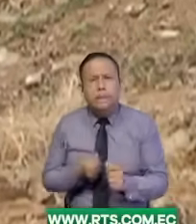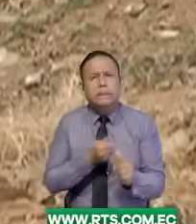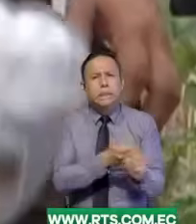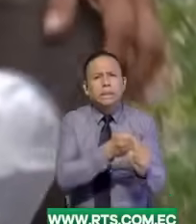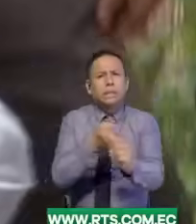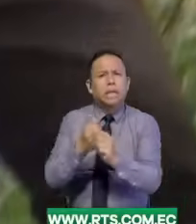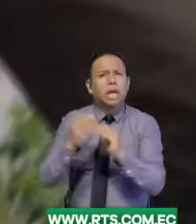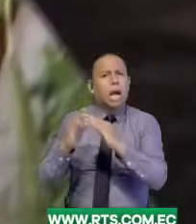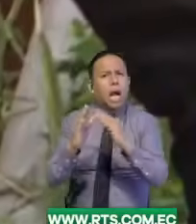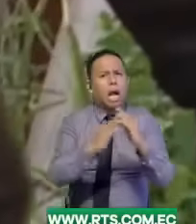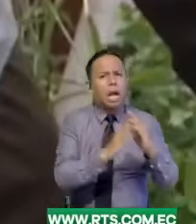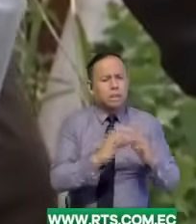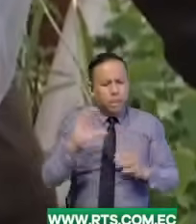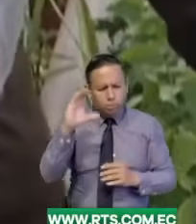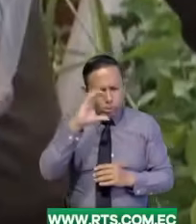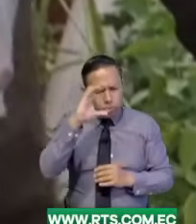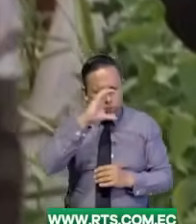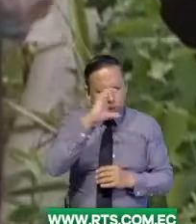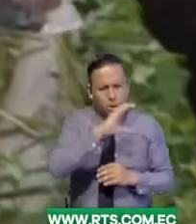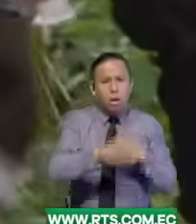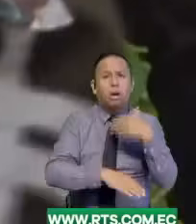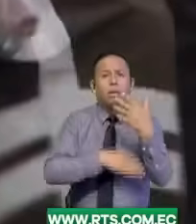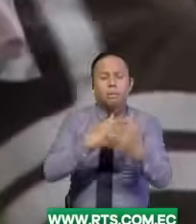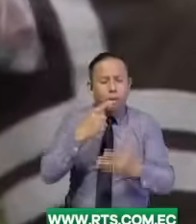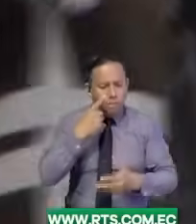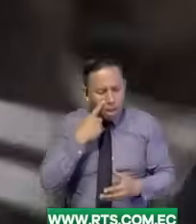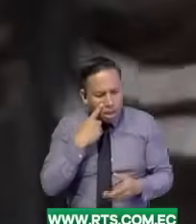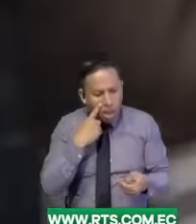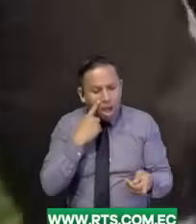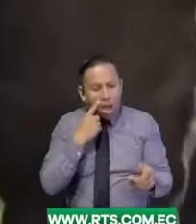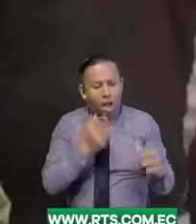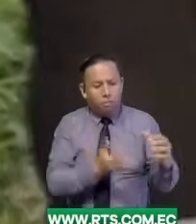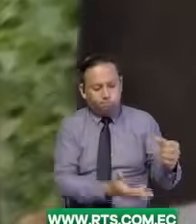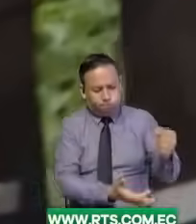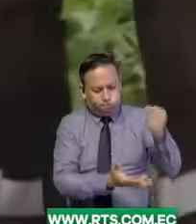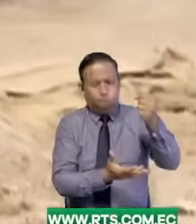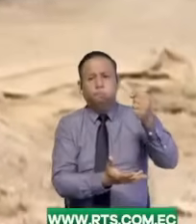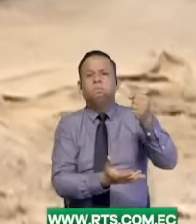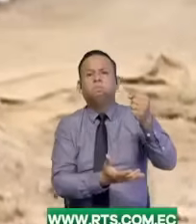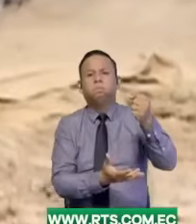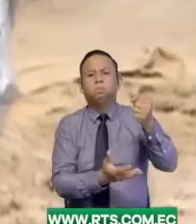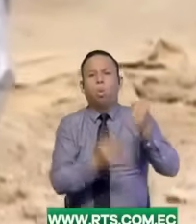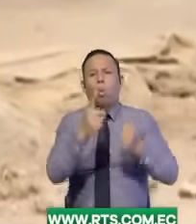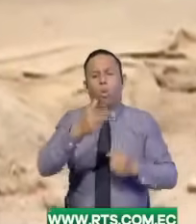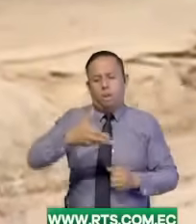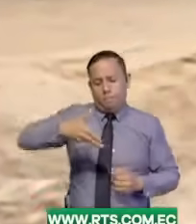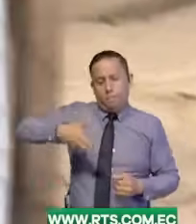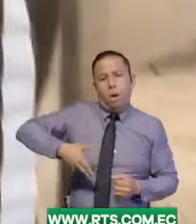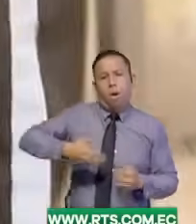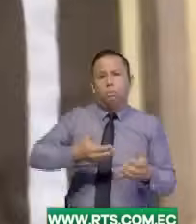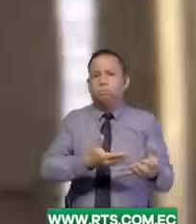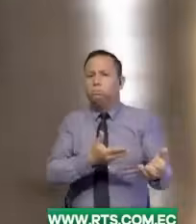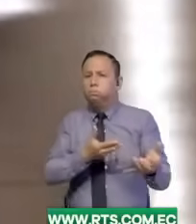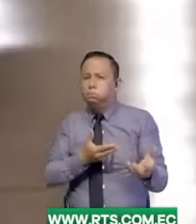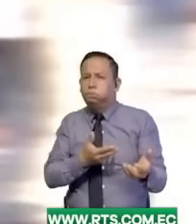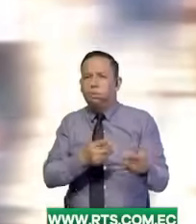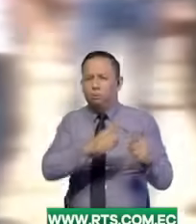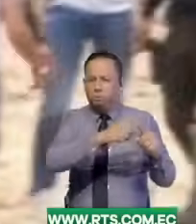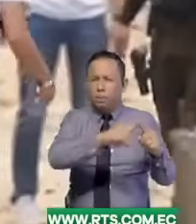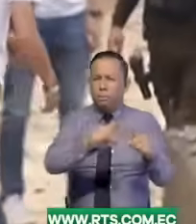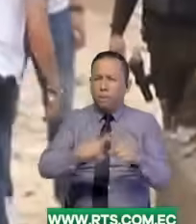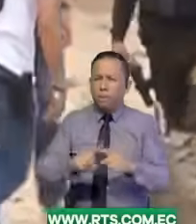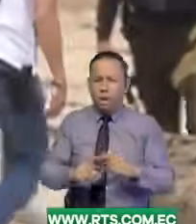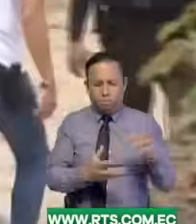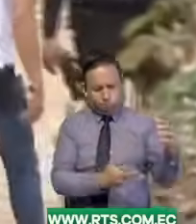cercanas. Y después de unos minutos se logró observar que encontraron una subametralladora, un revólver, entre otras armas de fuego. Eso